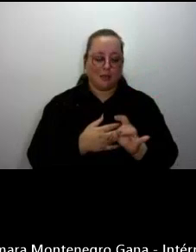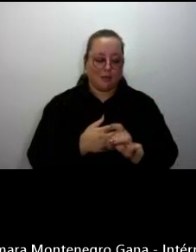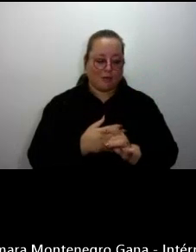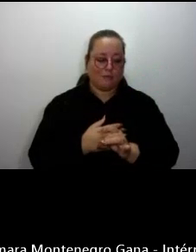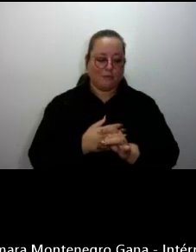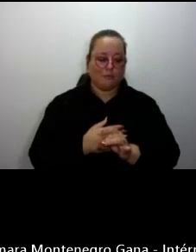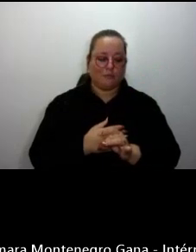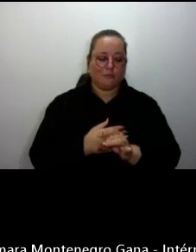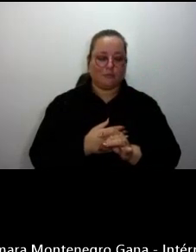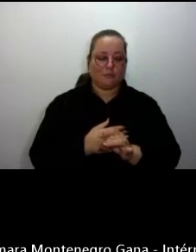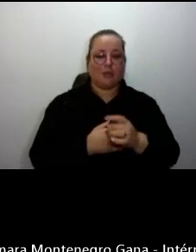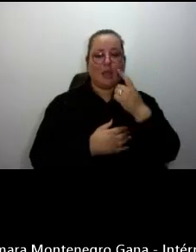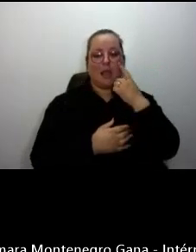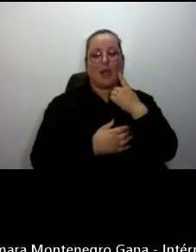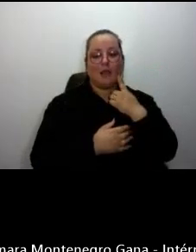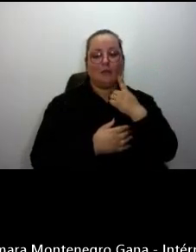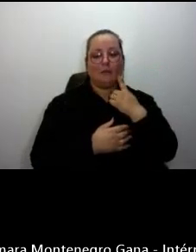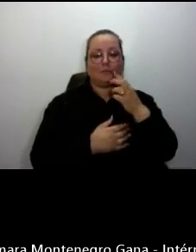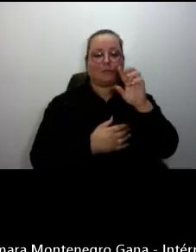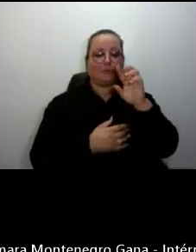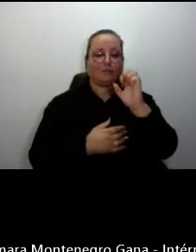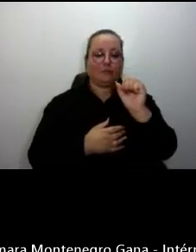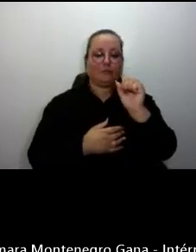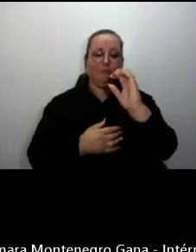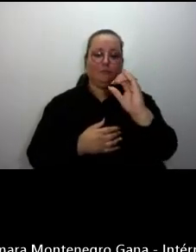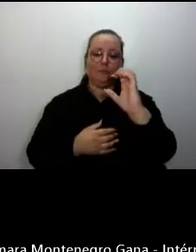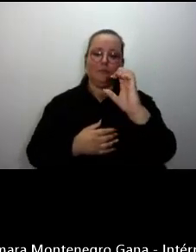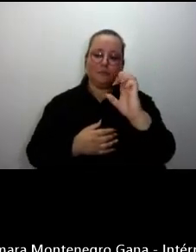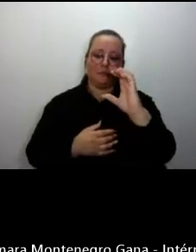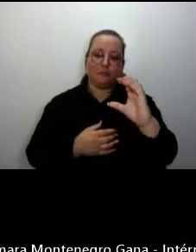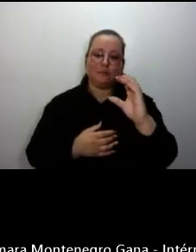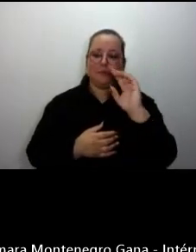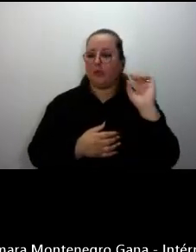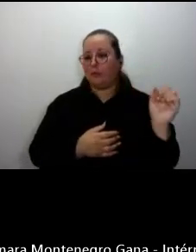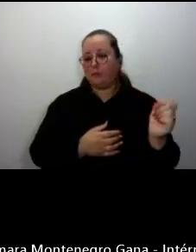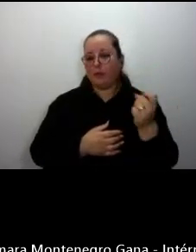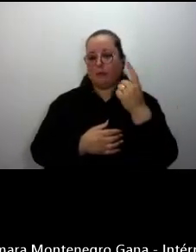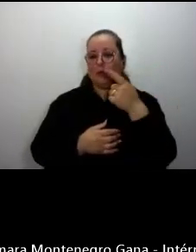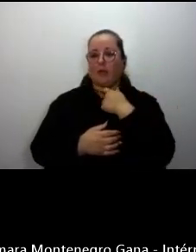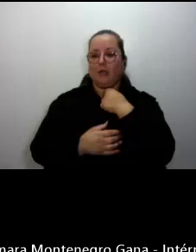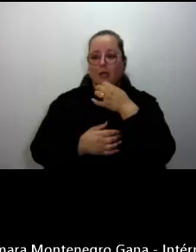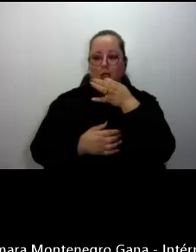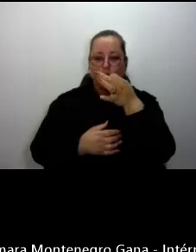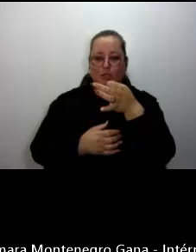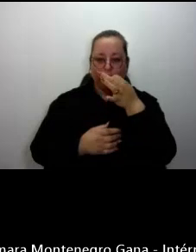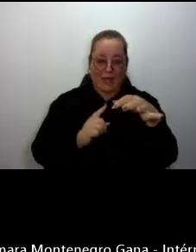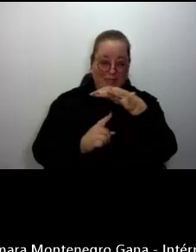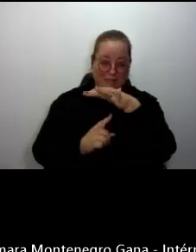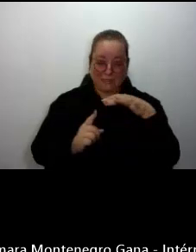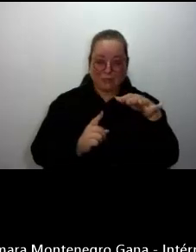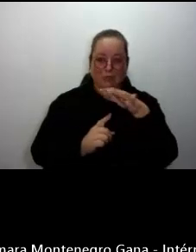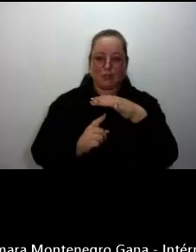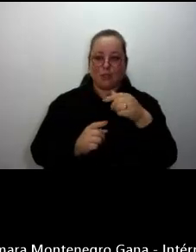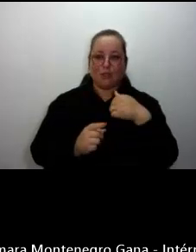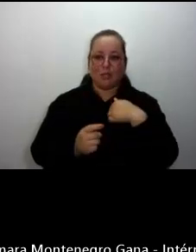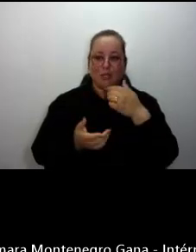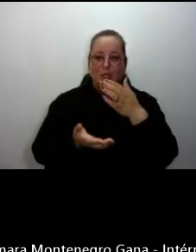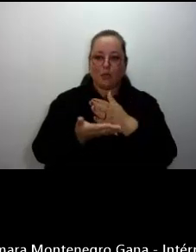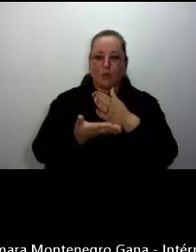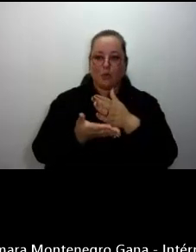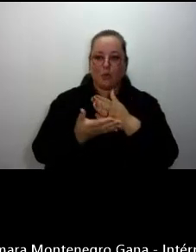por ejemplo, la implementación del PAEC. Pero yo quisiera, en primer lugar, contarles, darle un contexto de lo que es nuestro